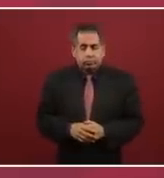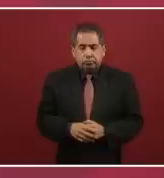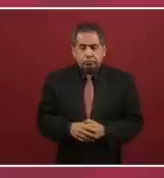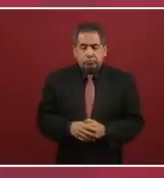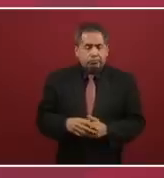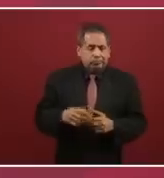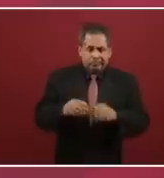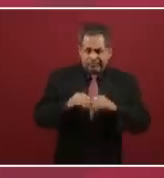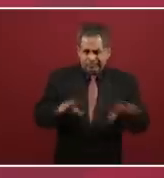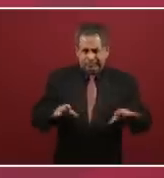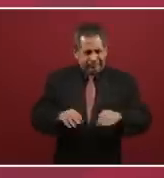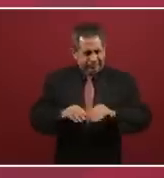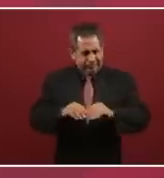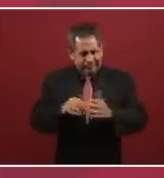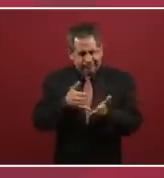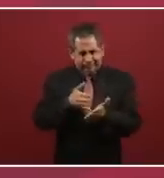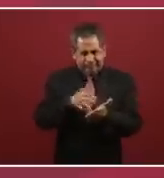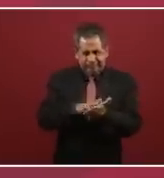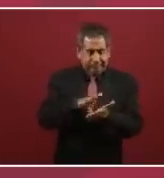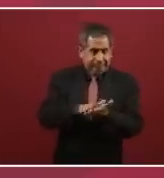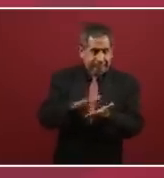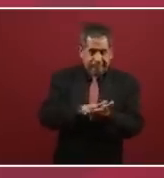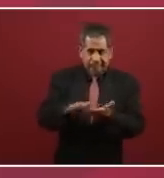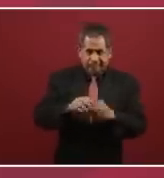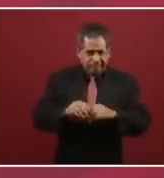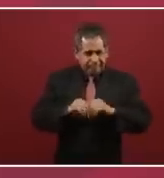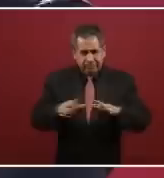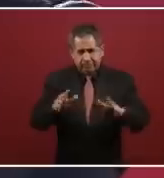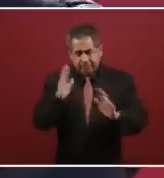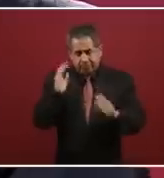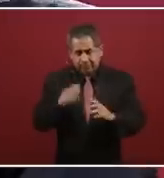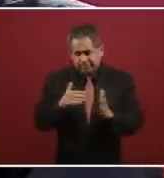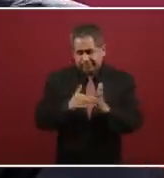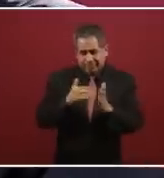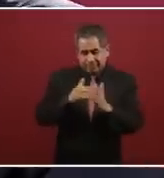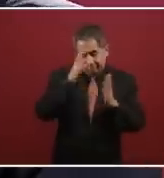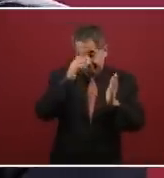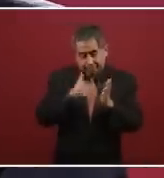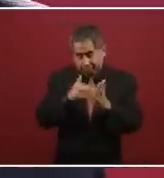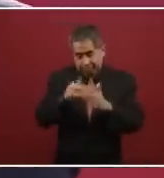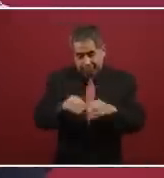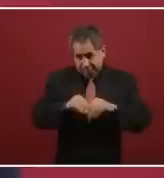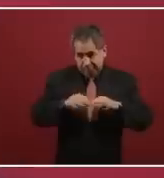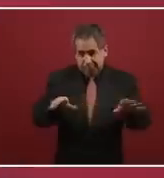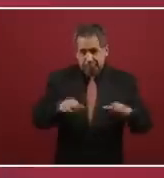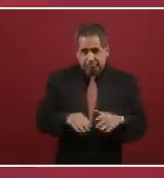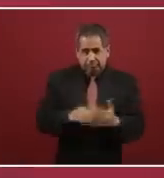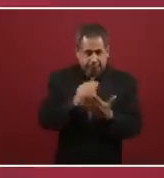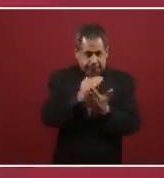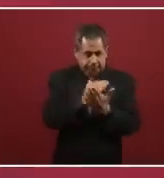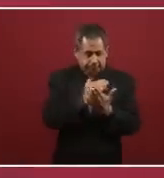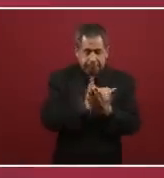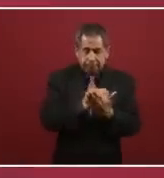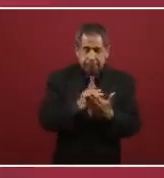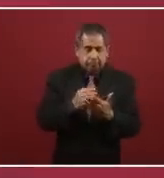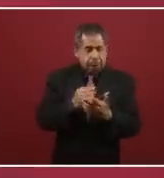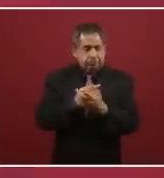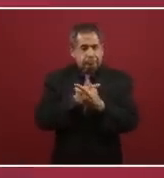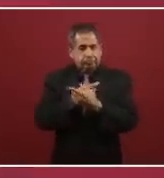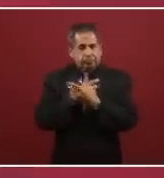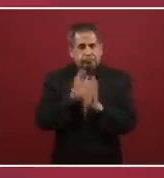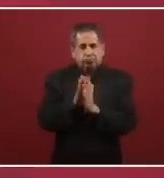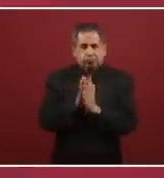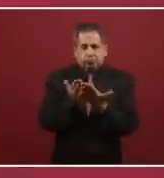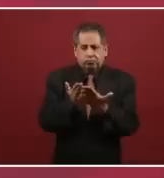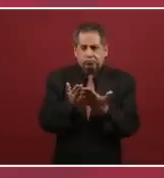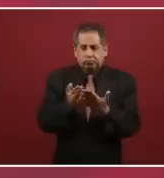mandaron a hacer, no sé si miles o millones de ejemplares, y